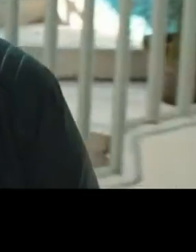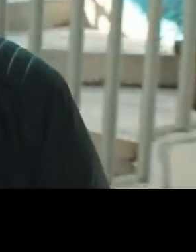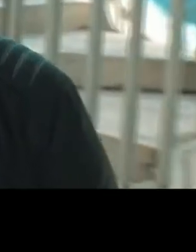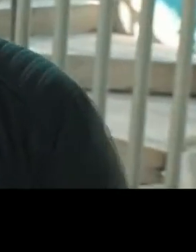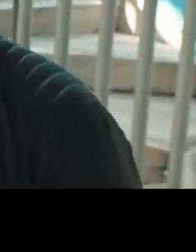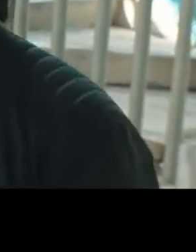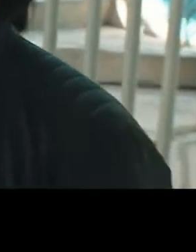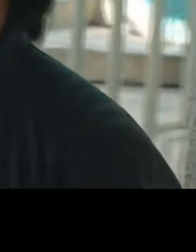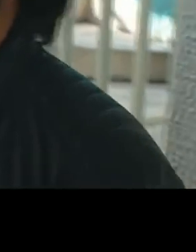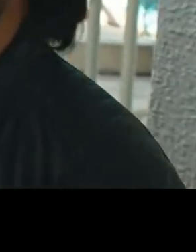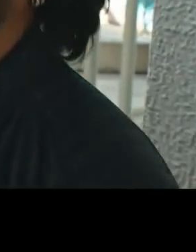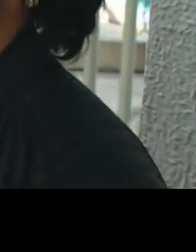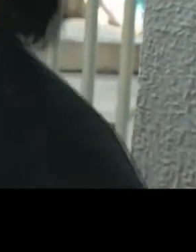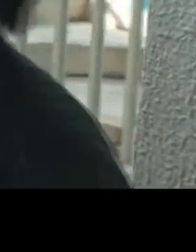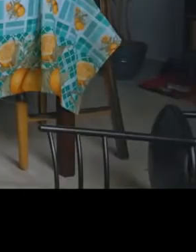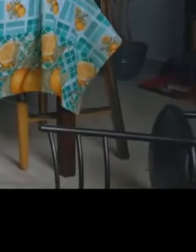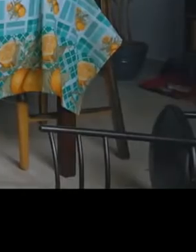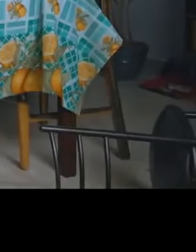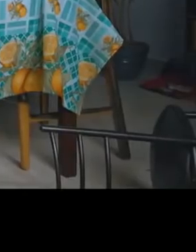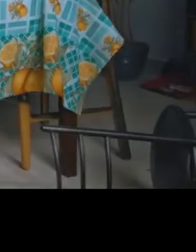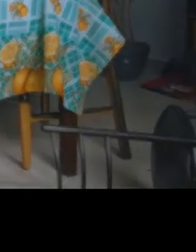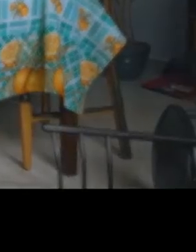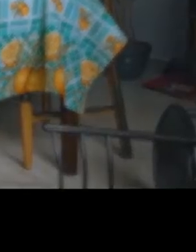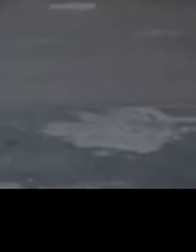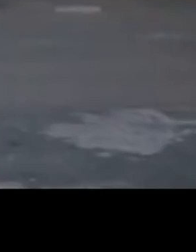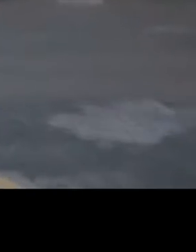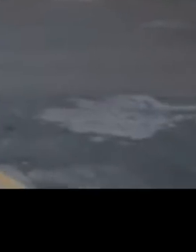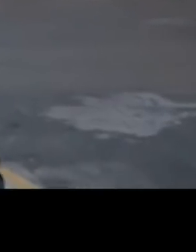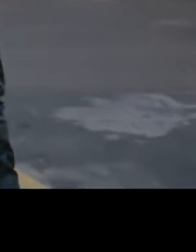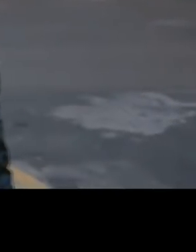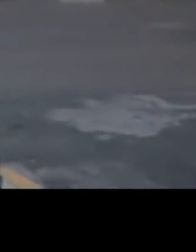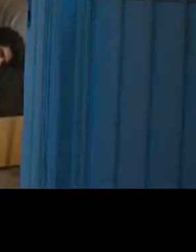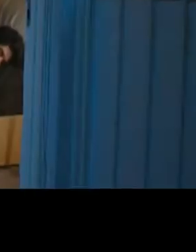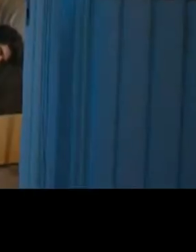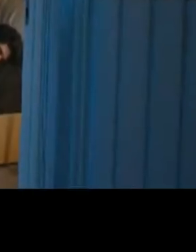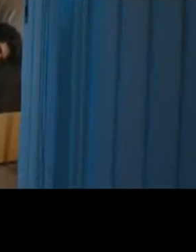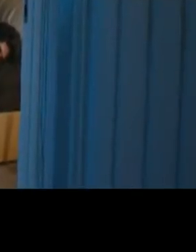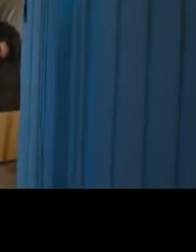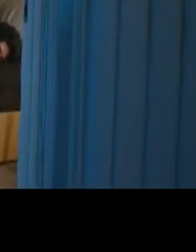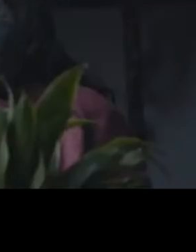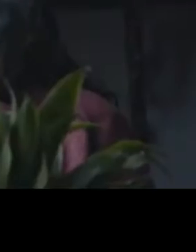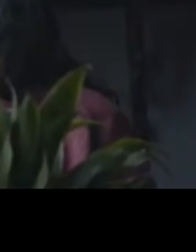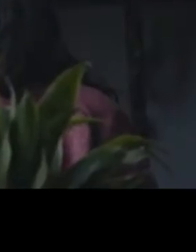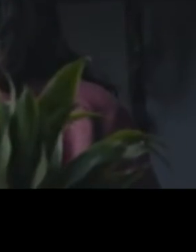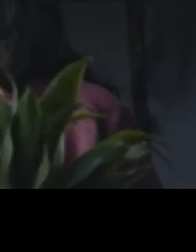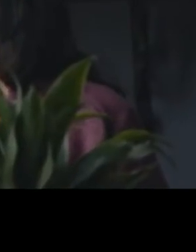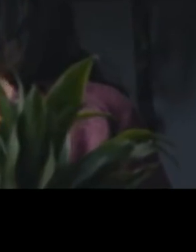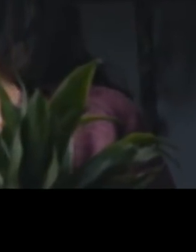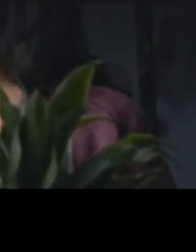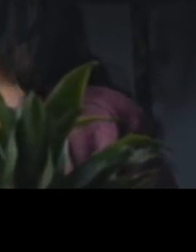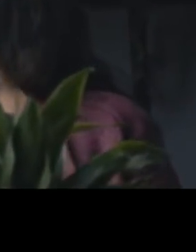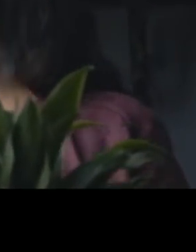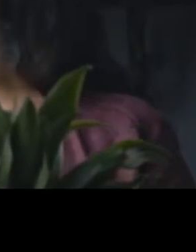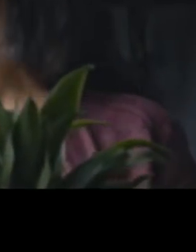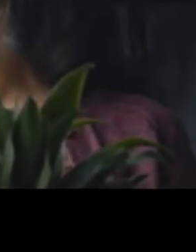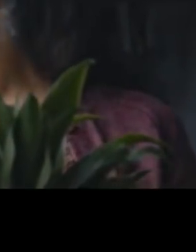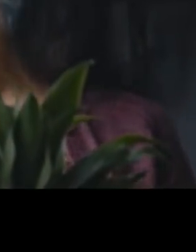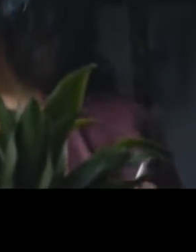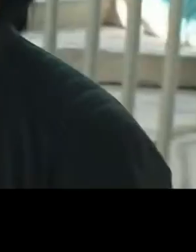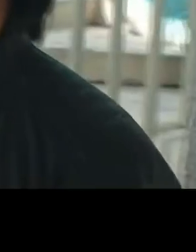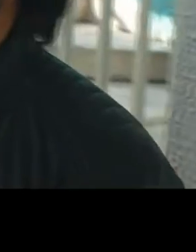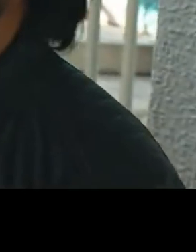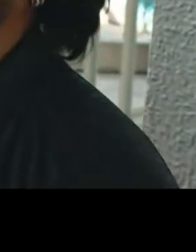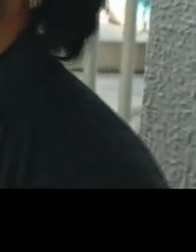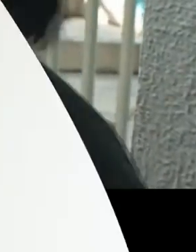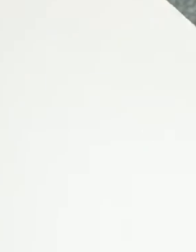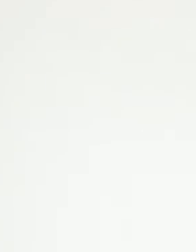¿No les gusta que lleguemos tarde para comer? Tus hijos no han llegado. Déjalos. Ya están grandes. El camino es oscuro, pero la